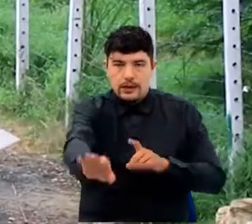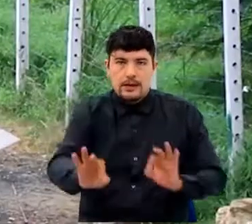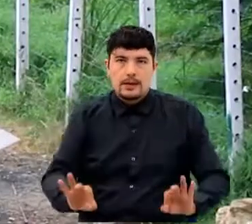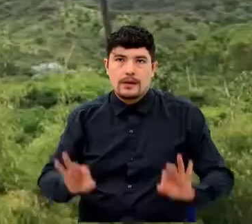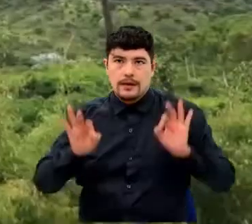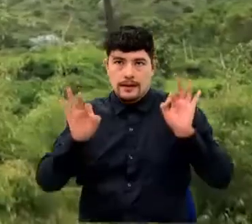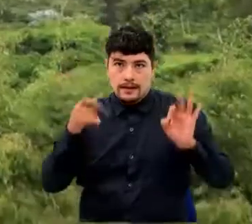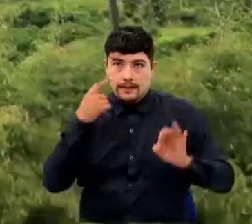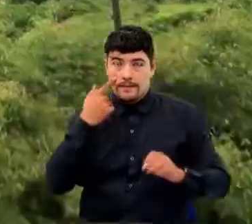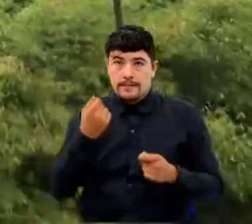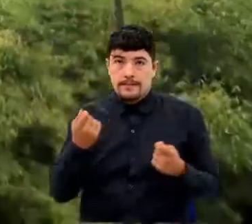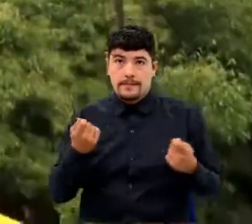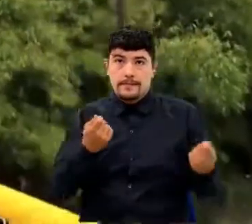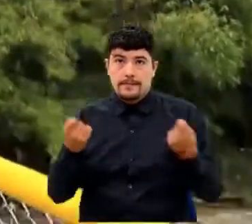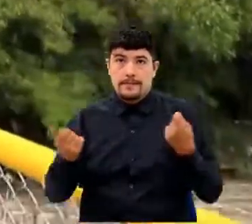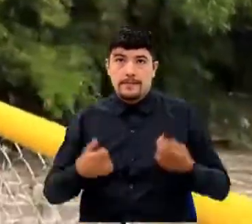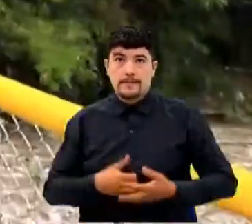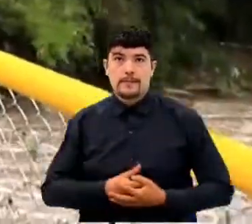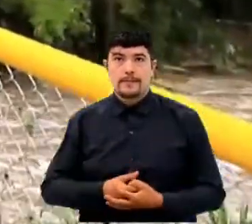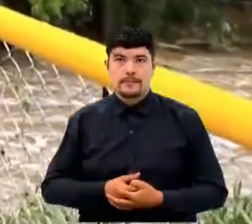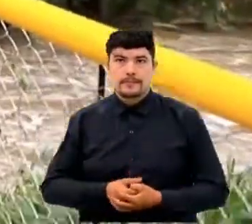10 metros de longitud por la zona oriental